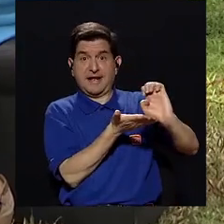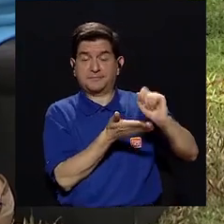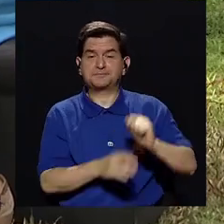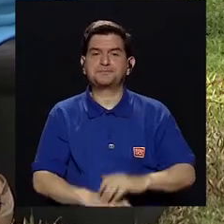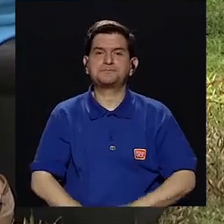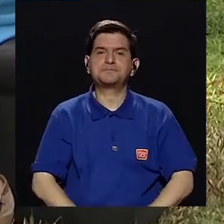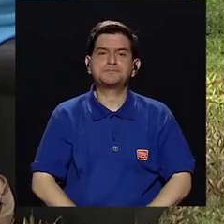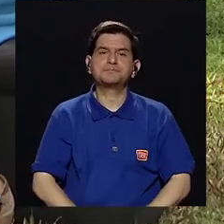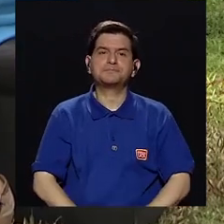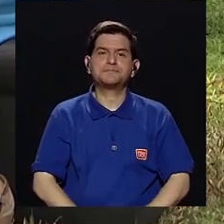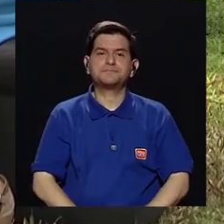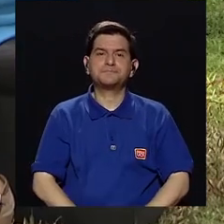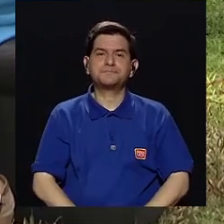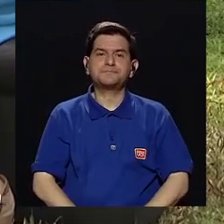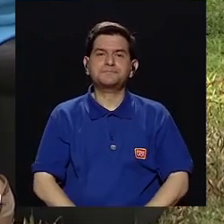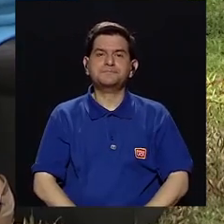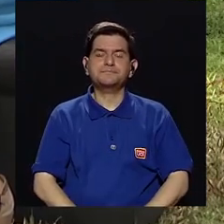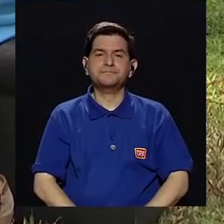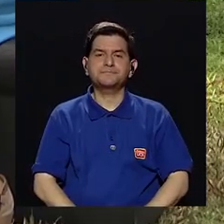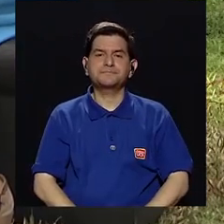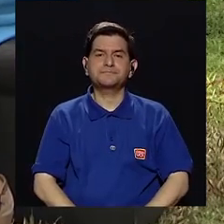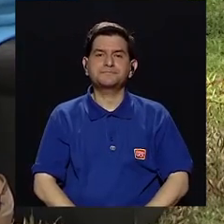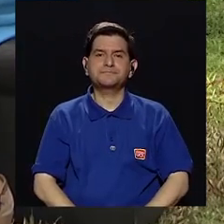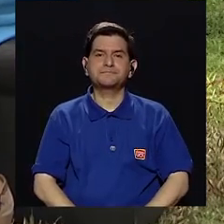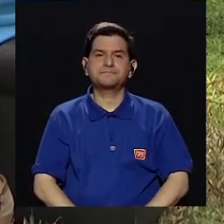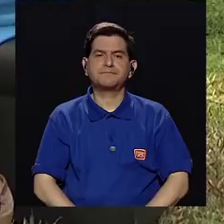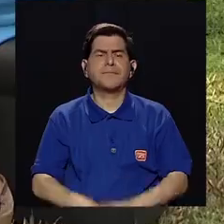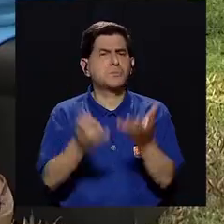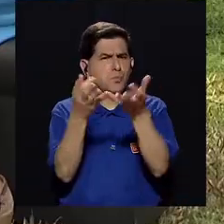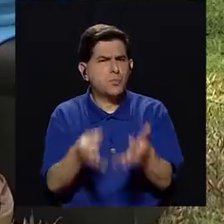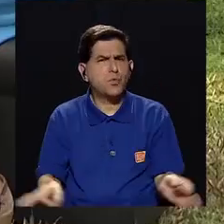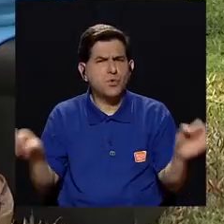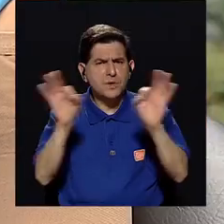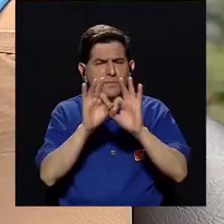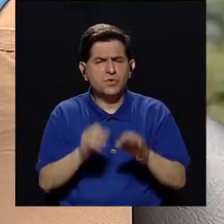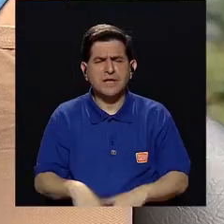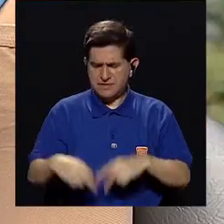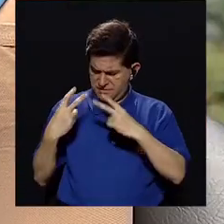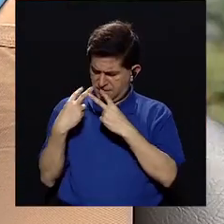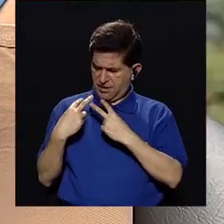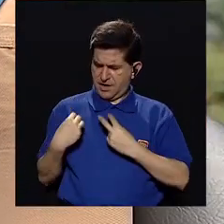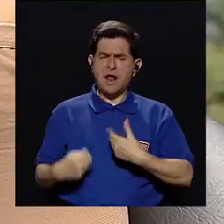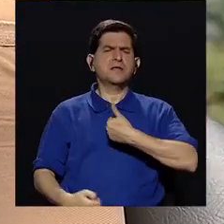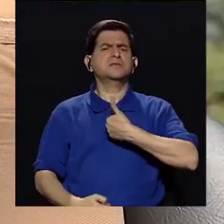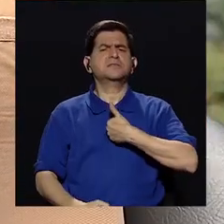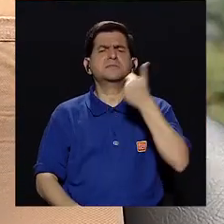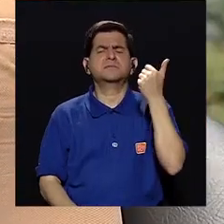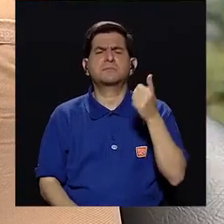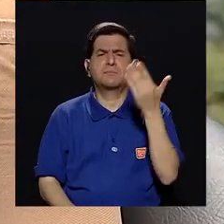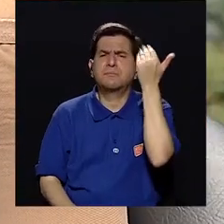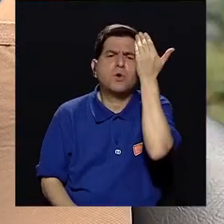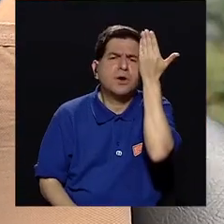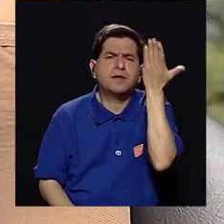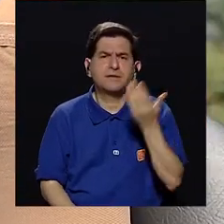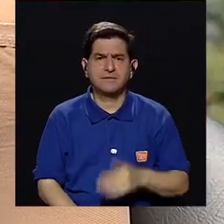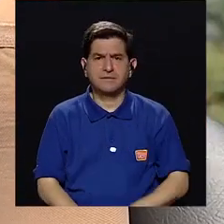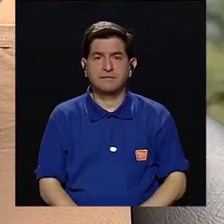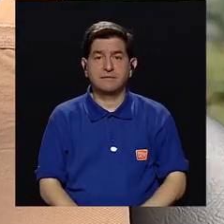entonces por qué es importante hacerse exámenes es importante